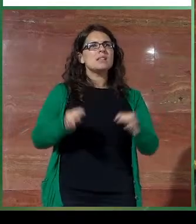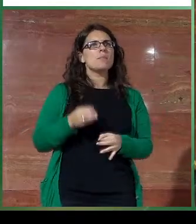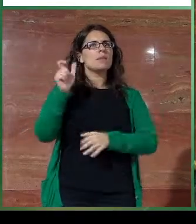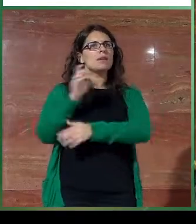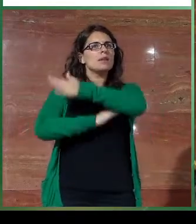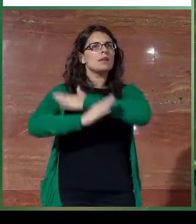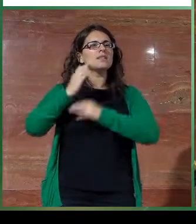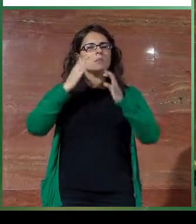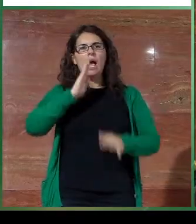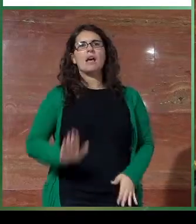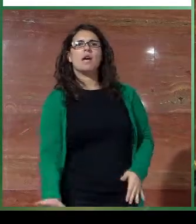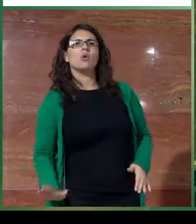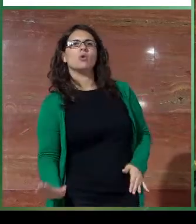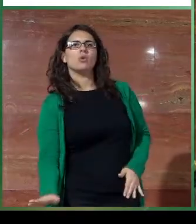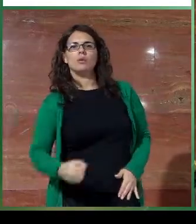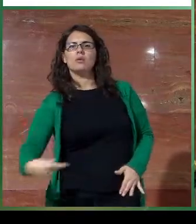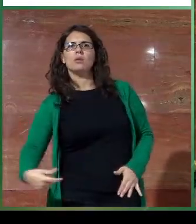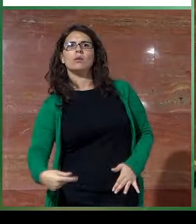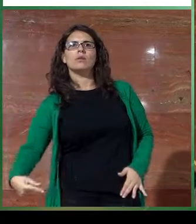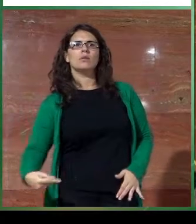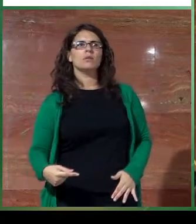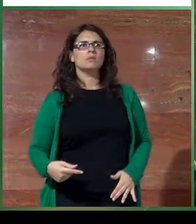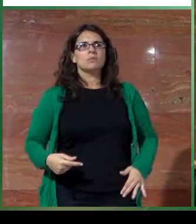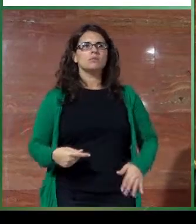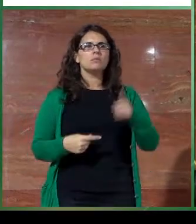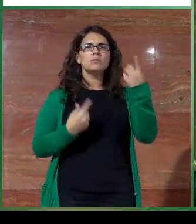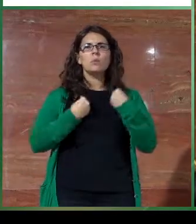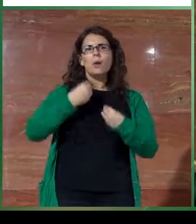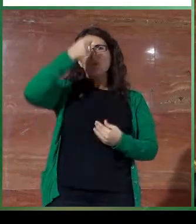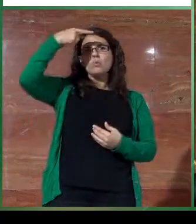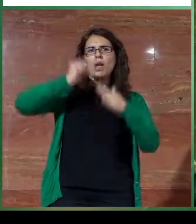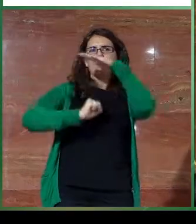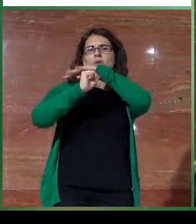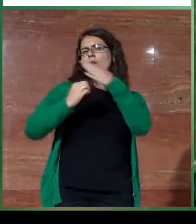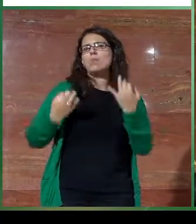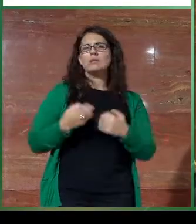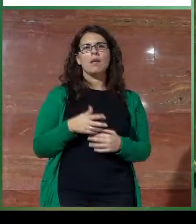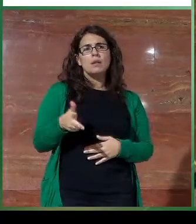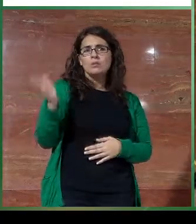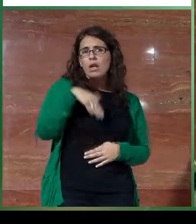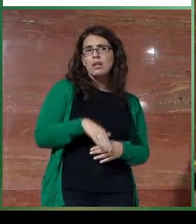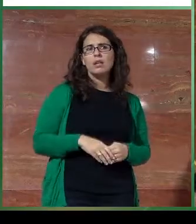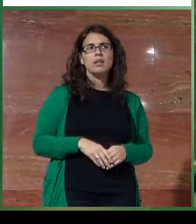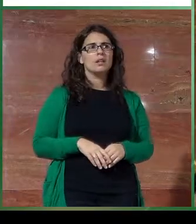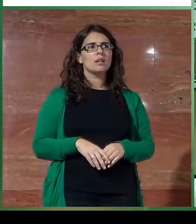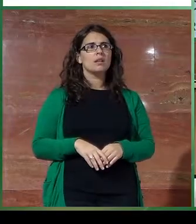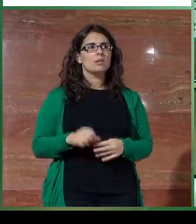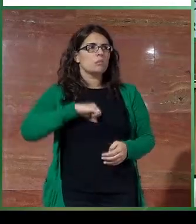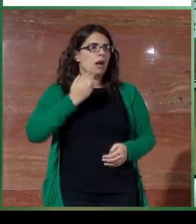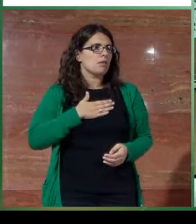zona de abajo. Y si a ese señor le encanta vivir en un ático, ¿qué pasa? ¿No tiene derecho?